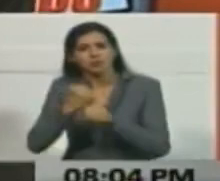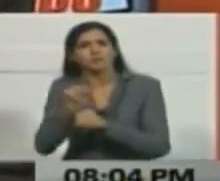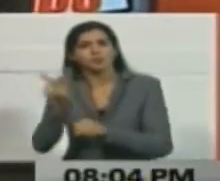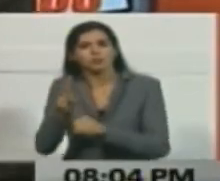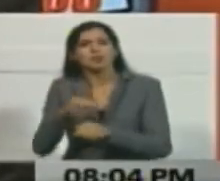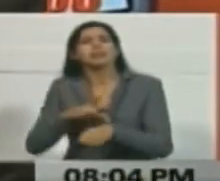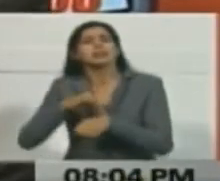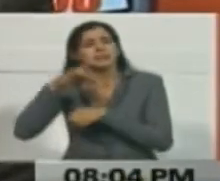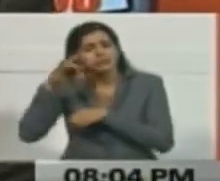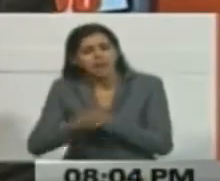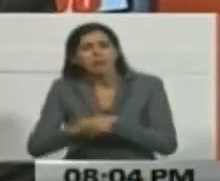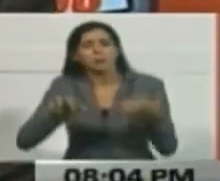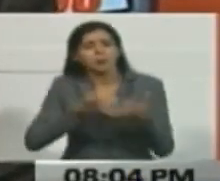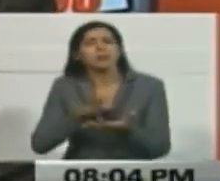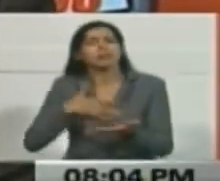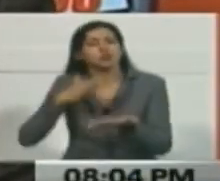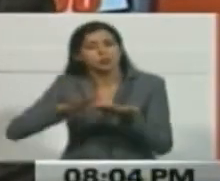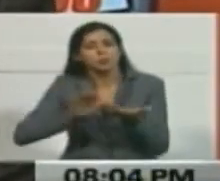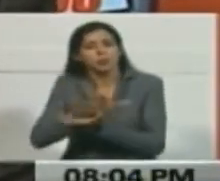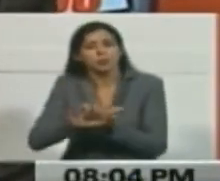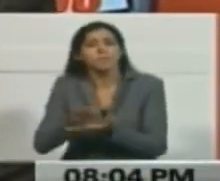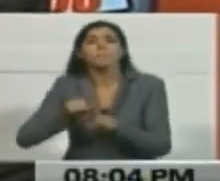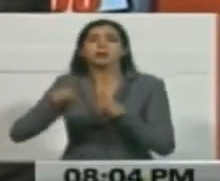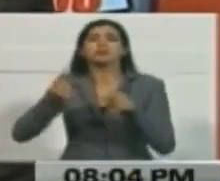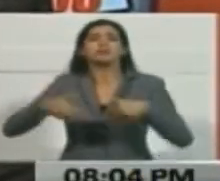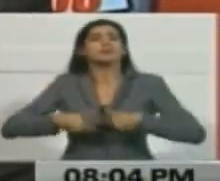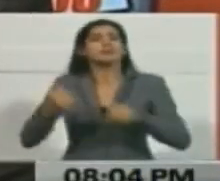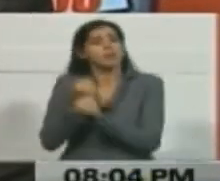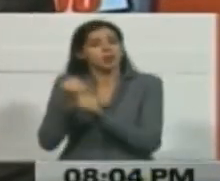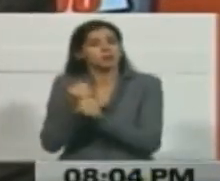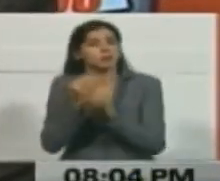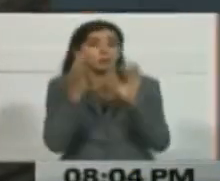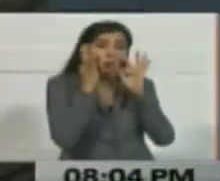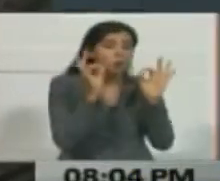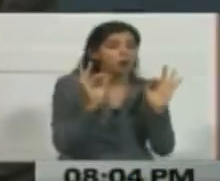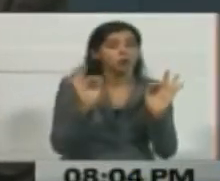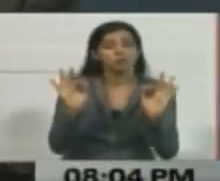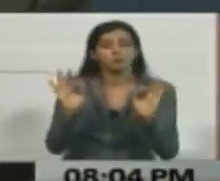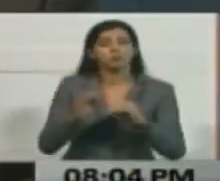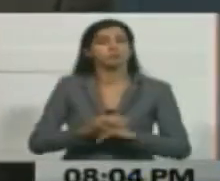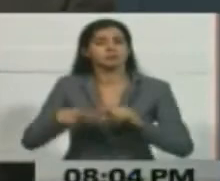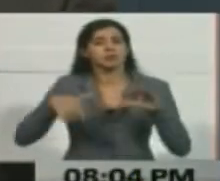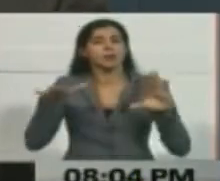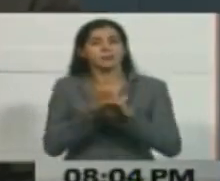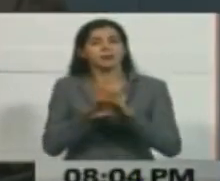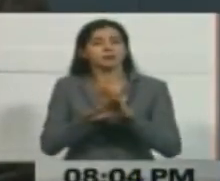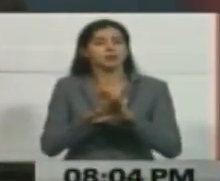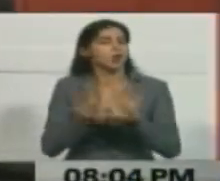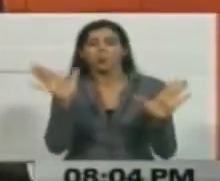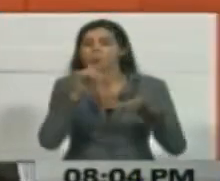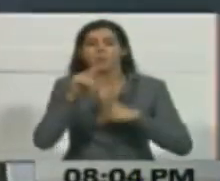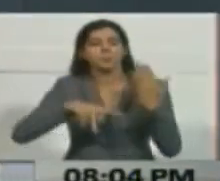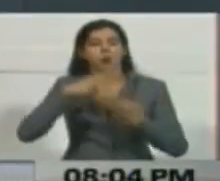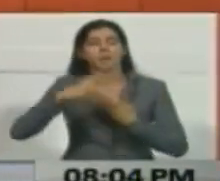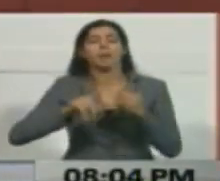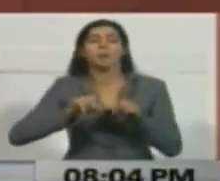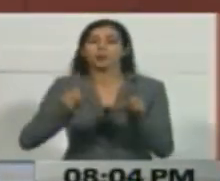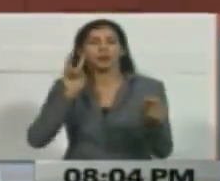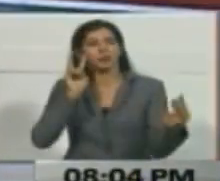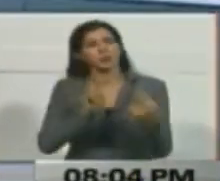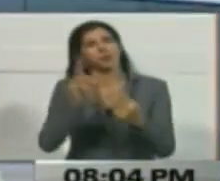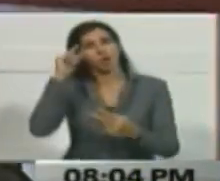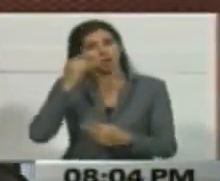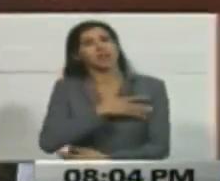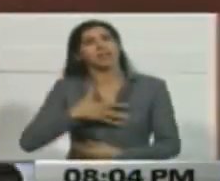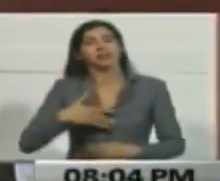coyuntura, difícil coyuntura que estamos viviendo. Mosca. Mañana martes, como siempre, no hay cayendo y corriendo, pero nos vemos, Dios mediante y